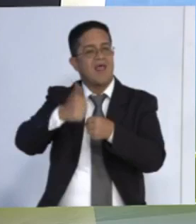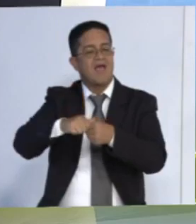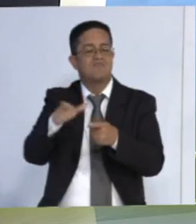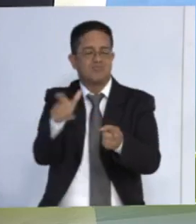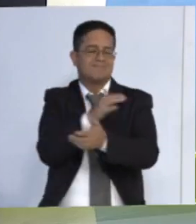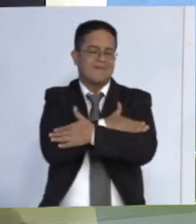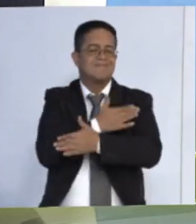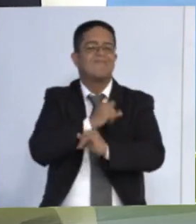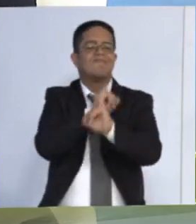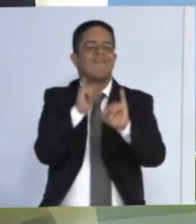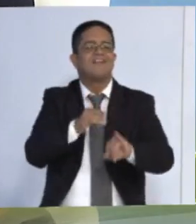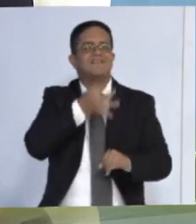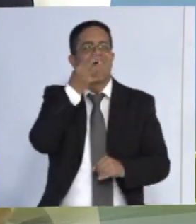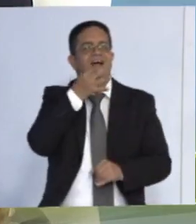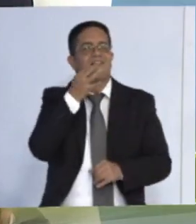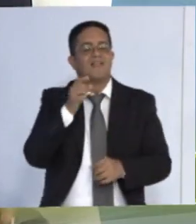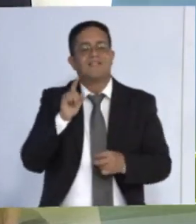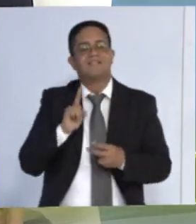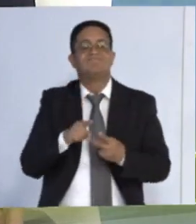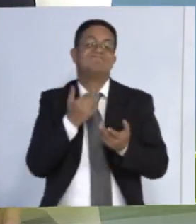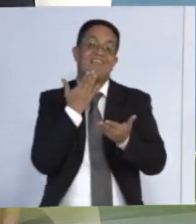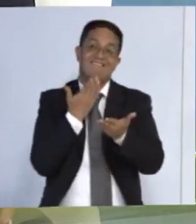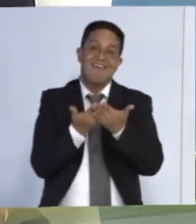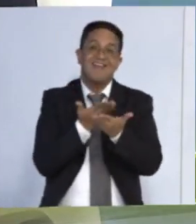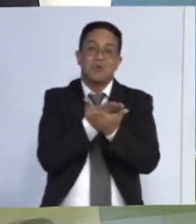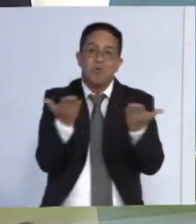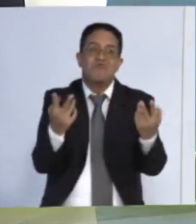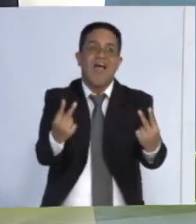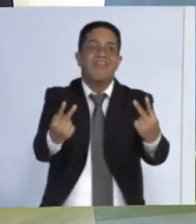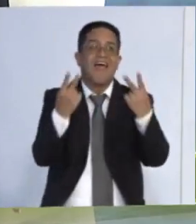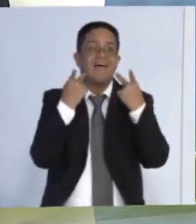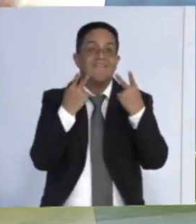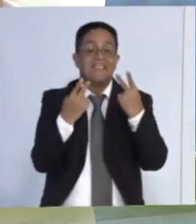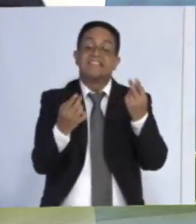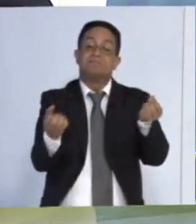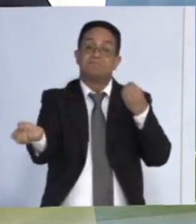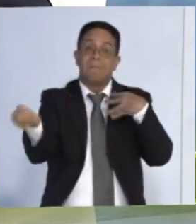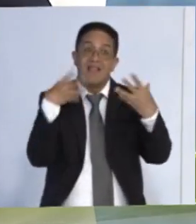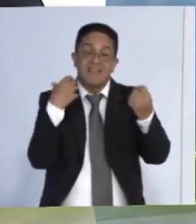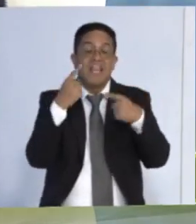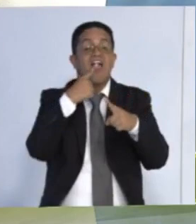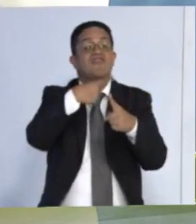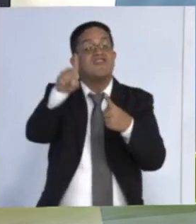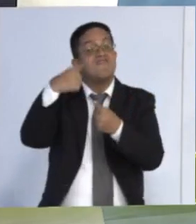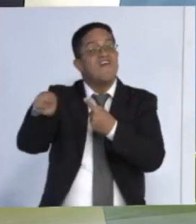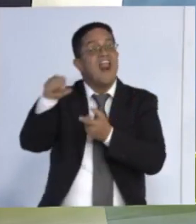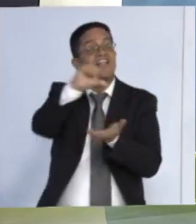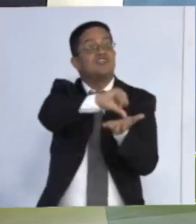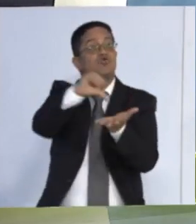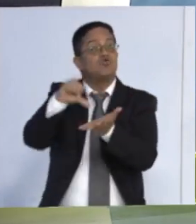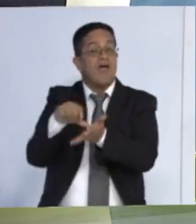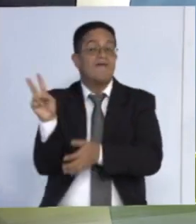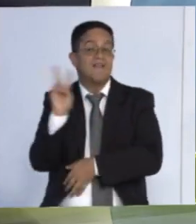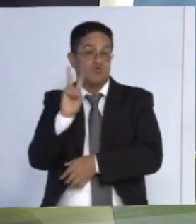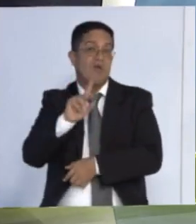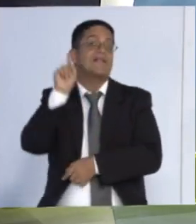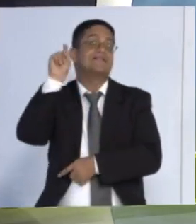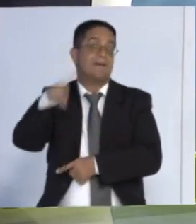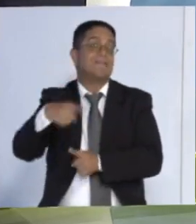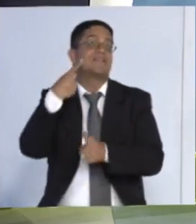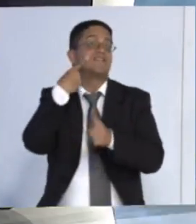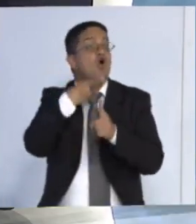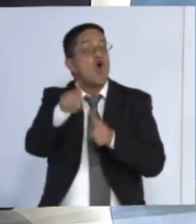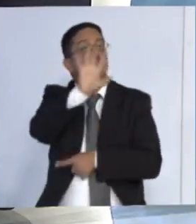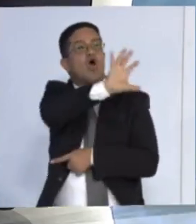feliz tarde. Feliz tarde también para ustedes y todos los que nos sintonizan y nos escriben de diferentes partes de Venezuela, pero también fuera de Venezuela, porque nos han hecho